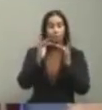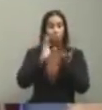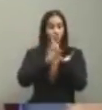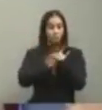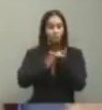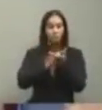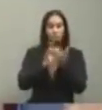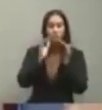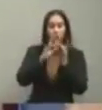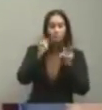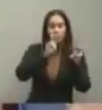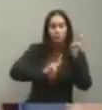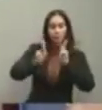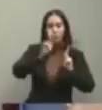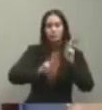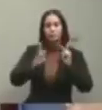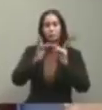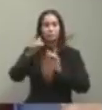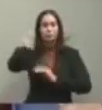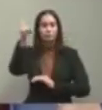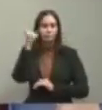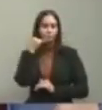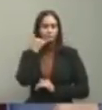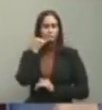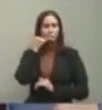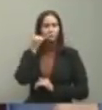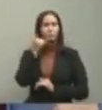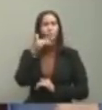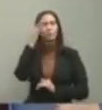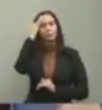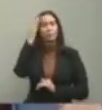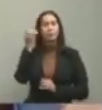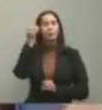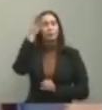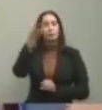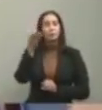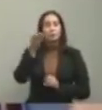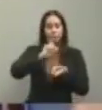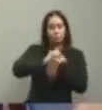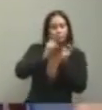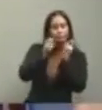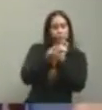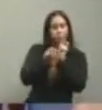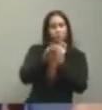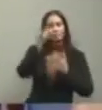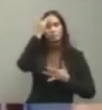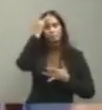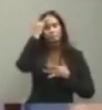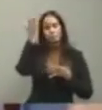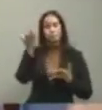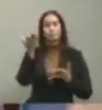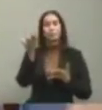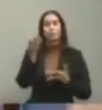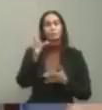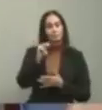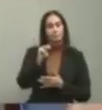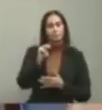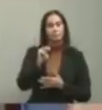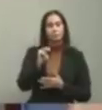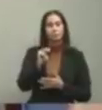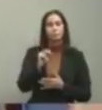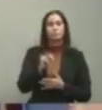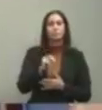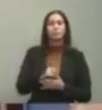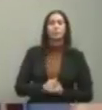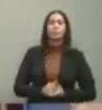visita contacto telefónico con fines de saber si hay modificación en el cuadro original o no a eso